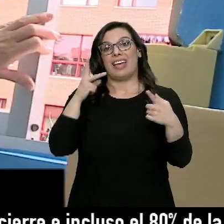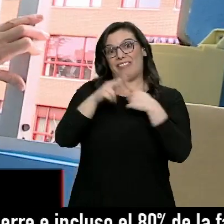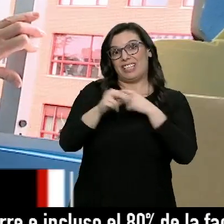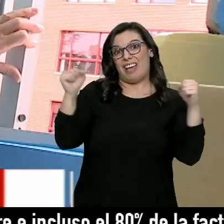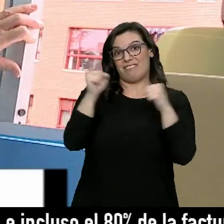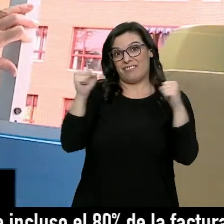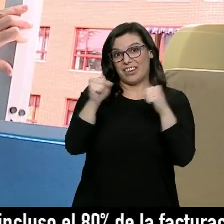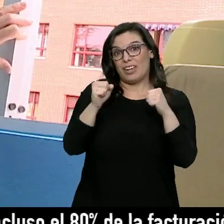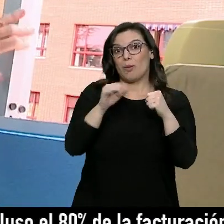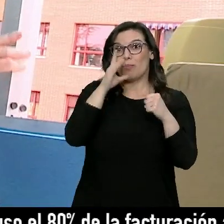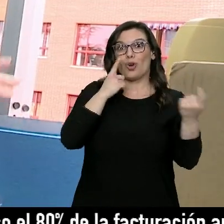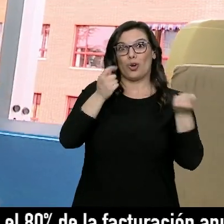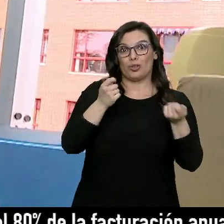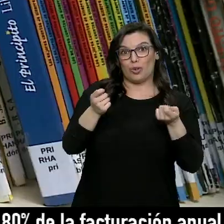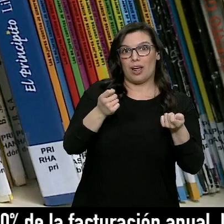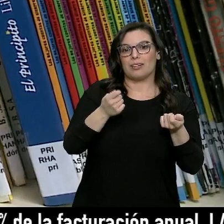el temporal de nieve y frío.